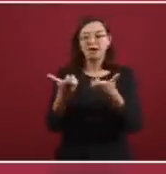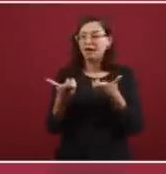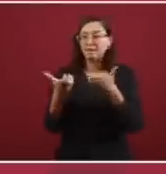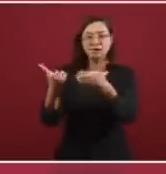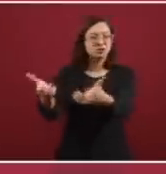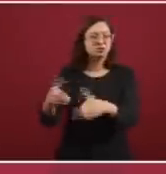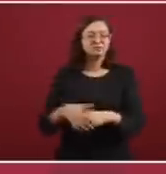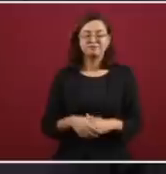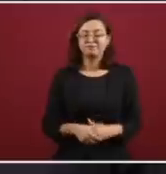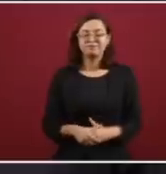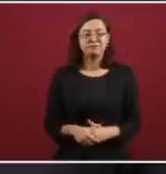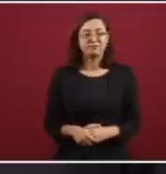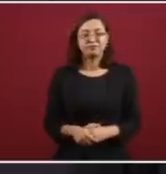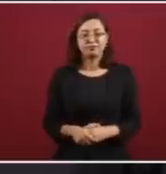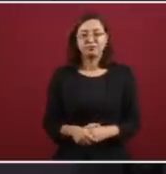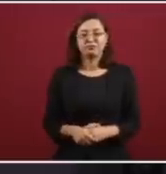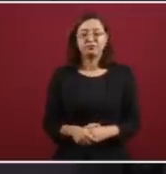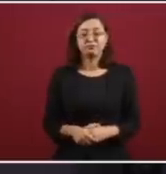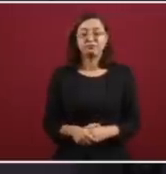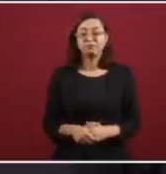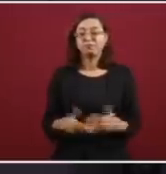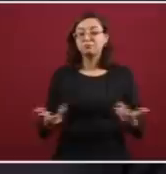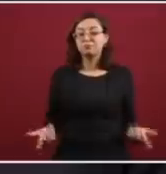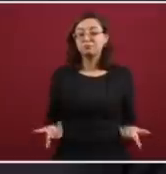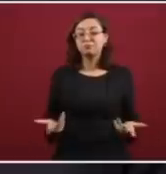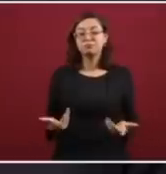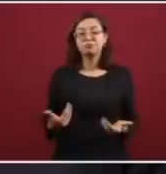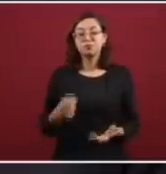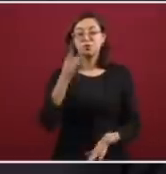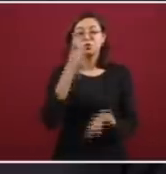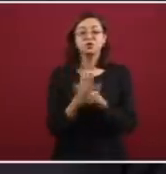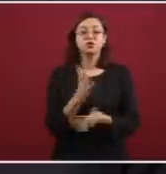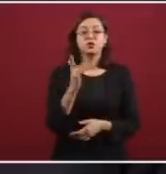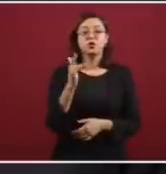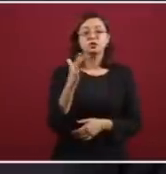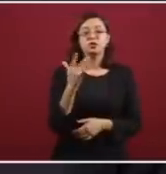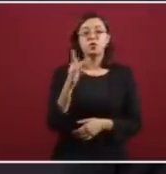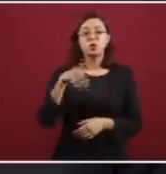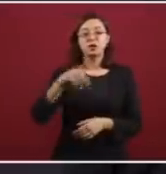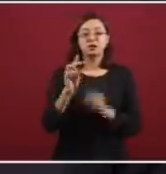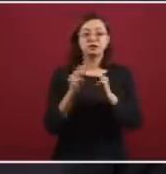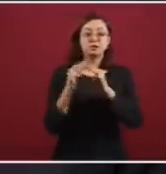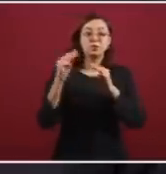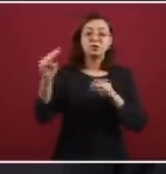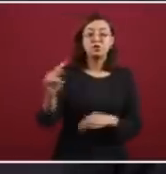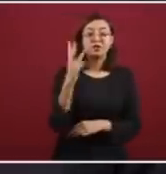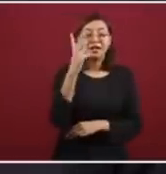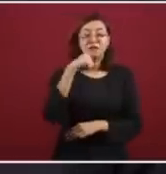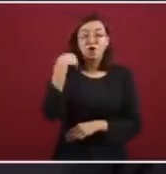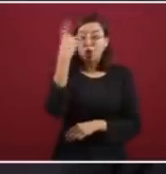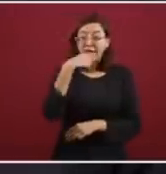pavimentado. Son como 50 kilómetros, 3 horas.